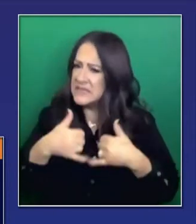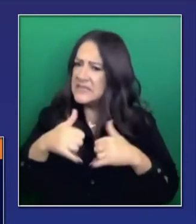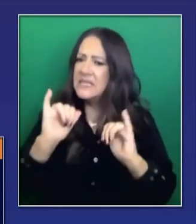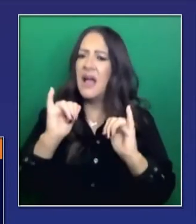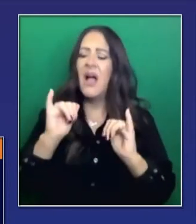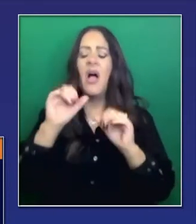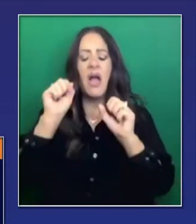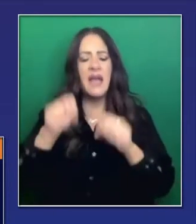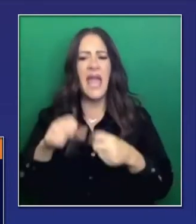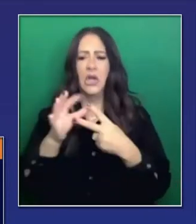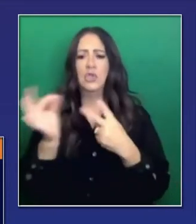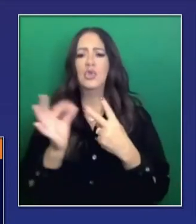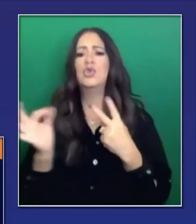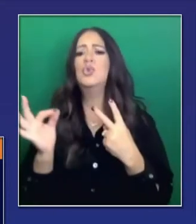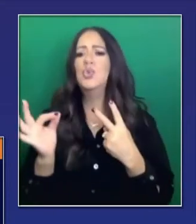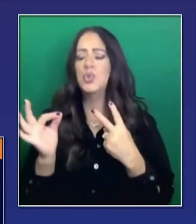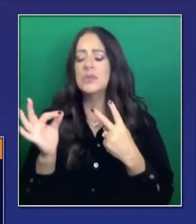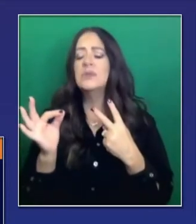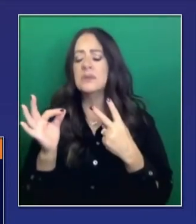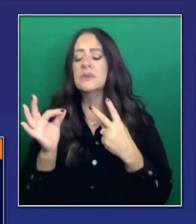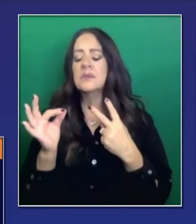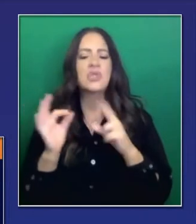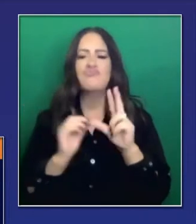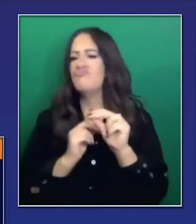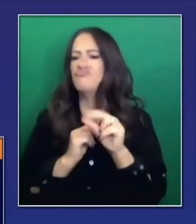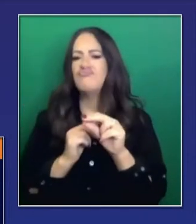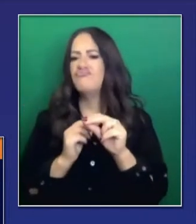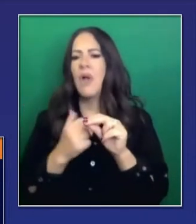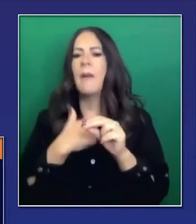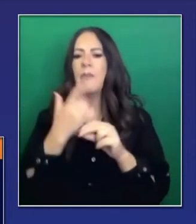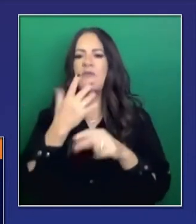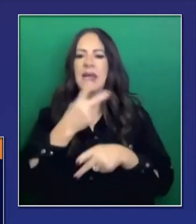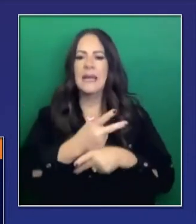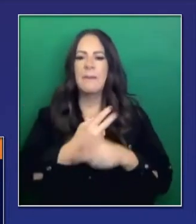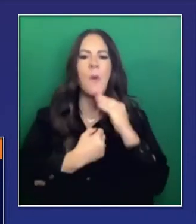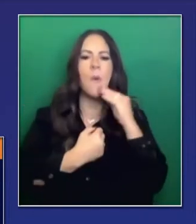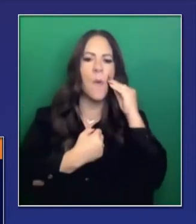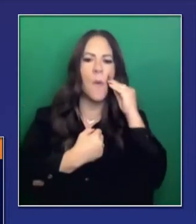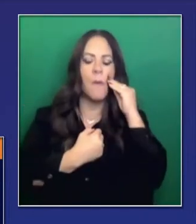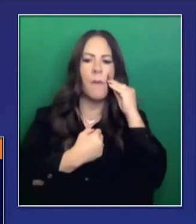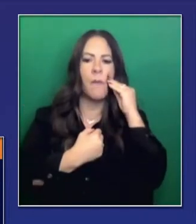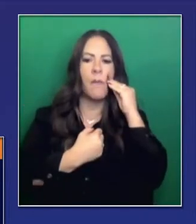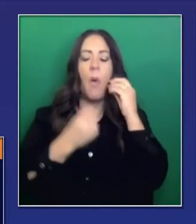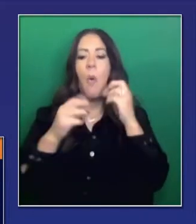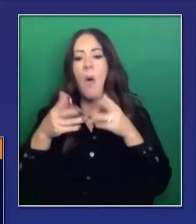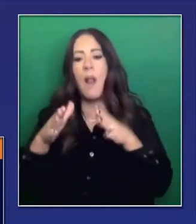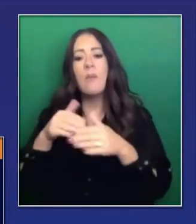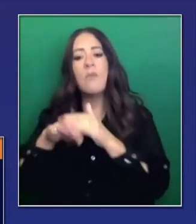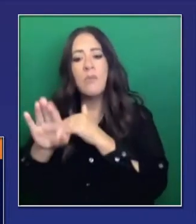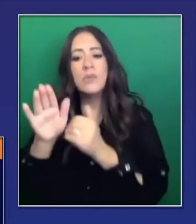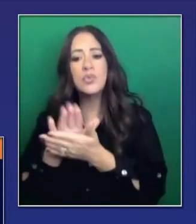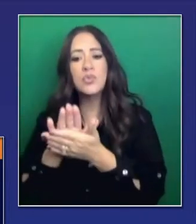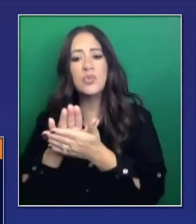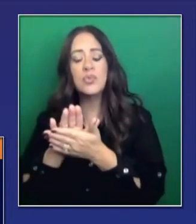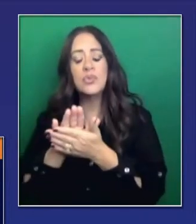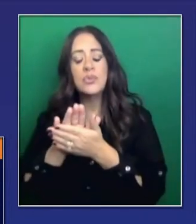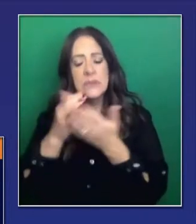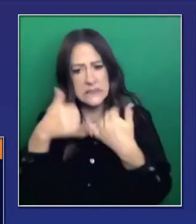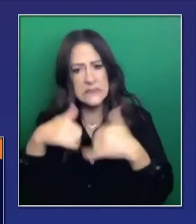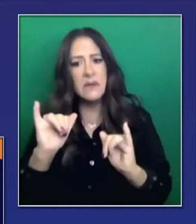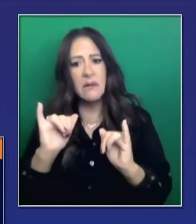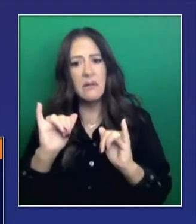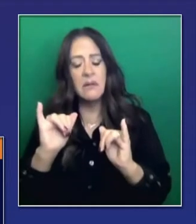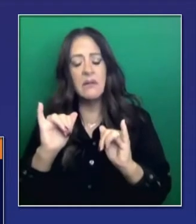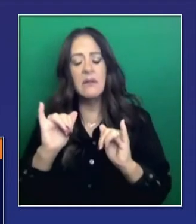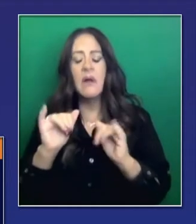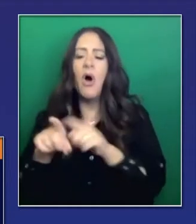miedo, seguramente, lo reconocemos, mucha angustia de regresar a la aula, que reconocemos no solo para nuestros maestros, sino también